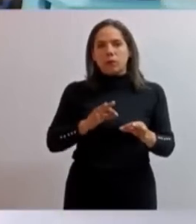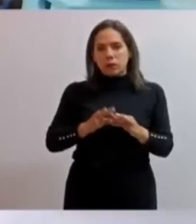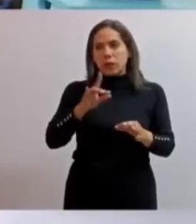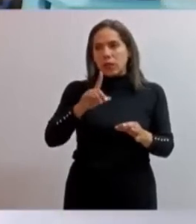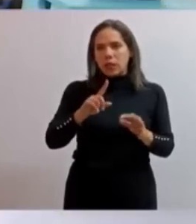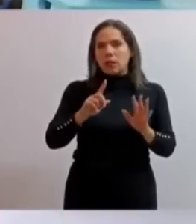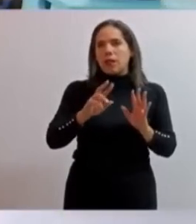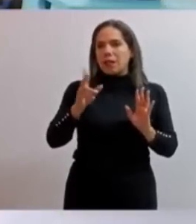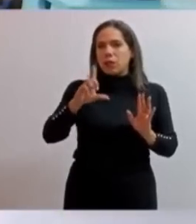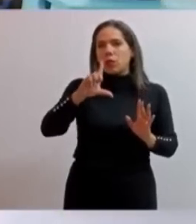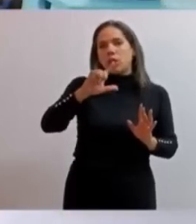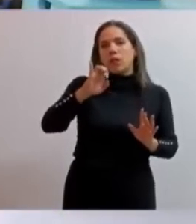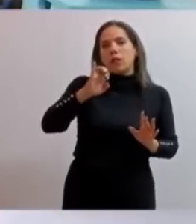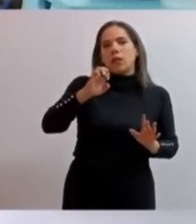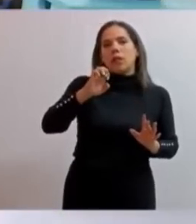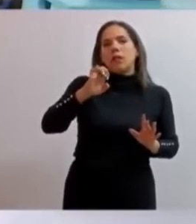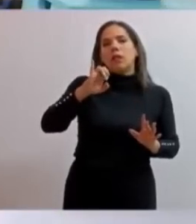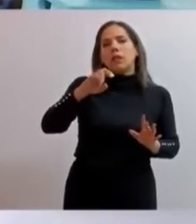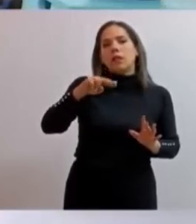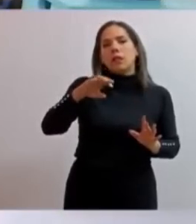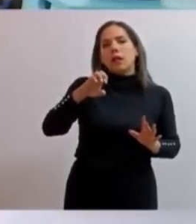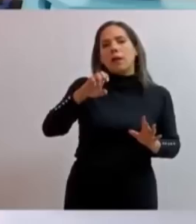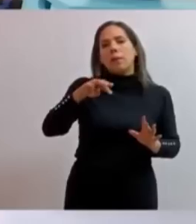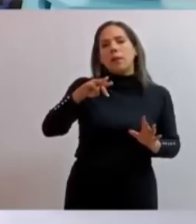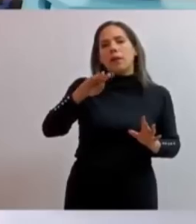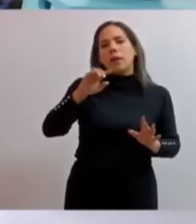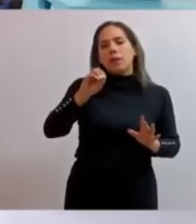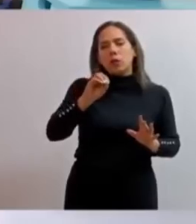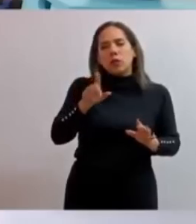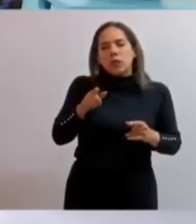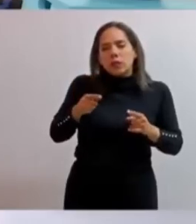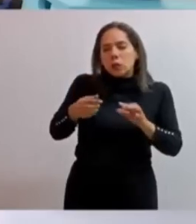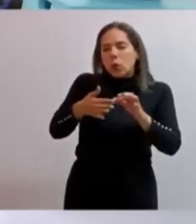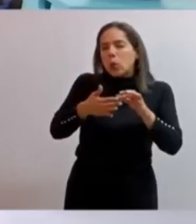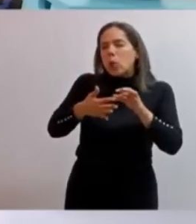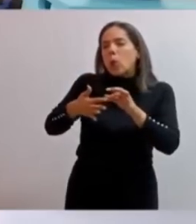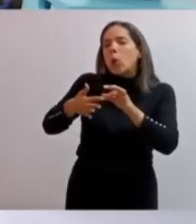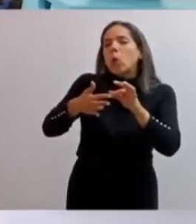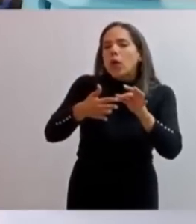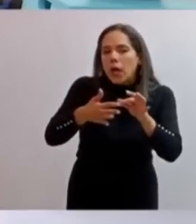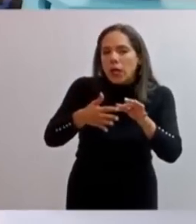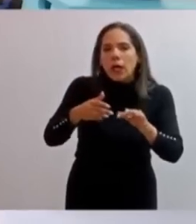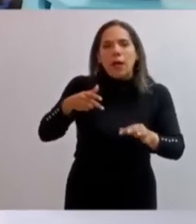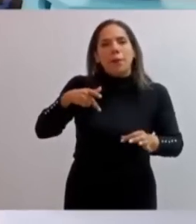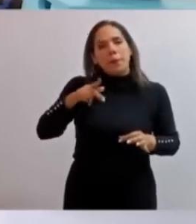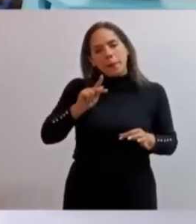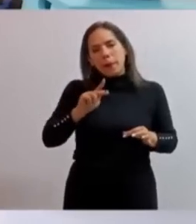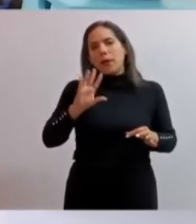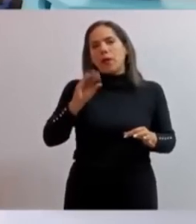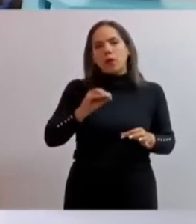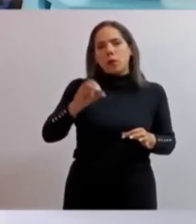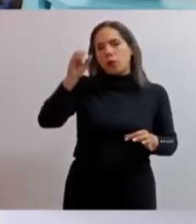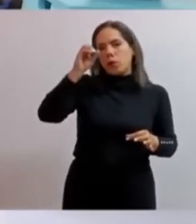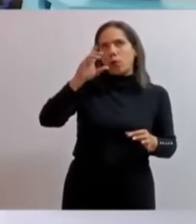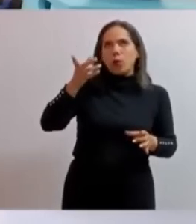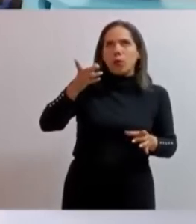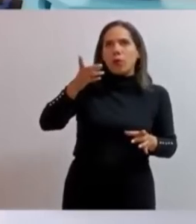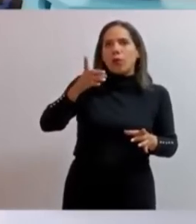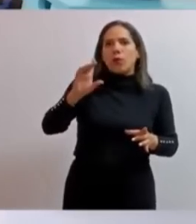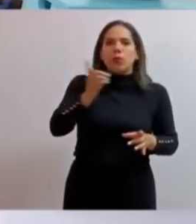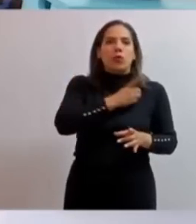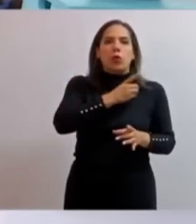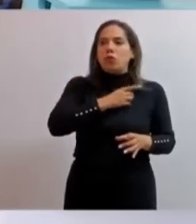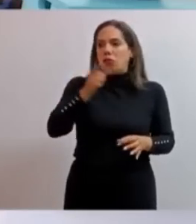son lineamientos, en esta idea de orientar el funcionamiento de los consejos técnicos, y lo que hay que hacer, no hay que ajustar